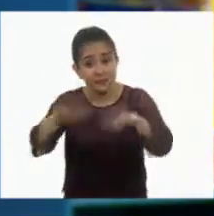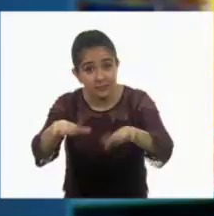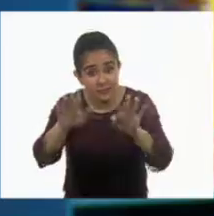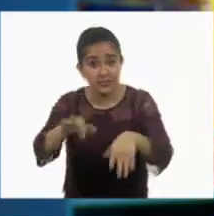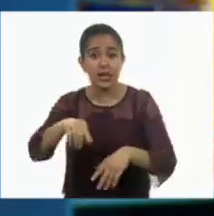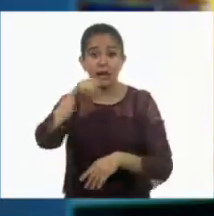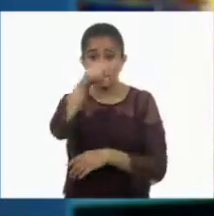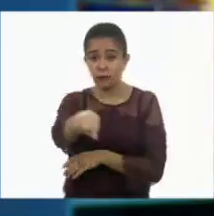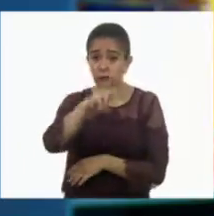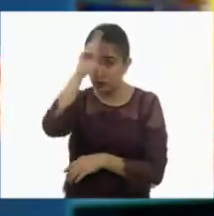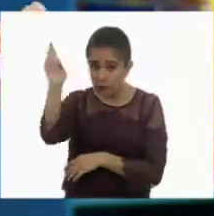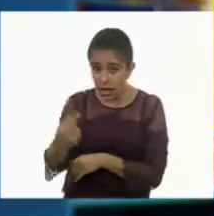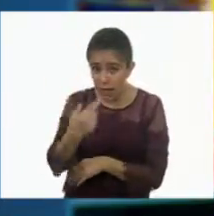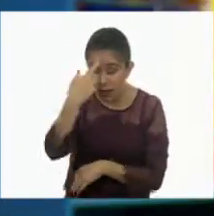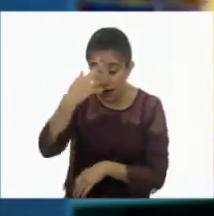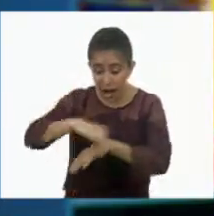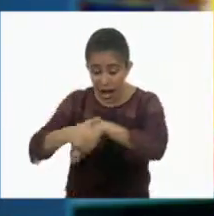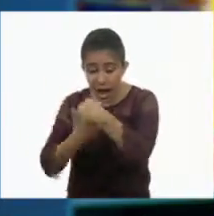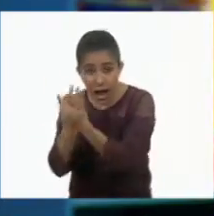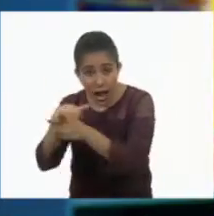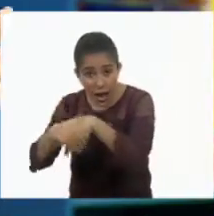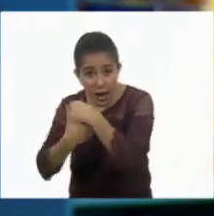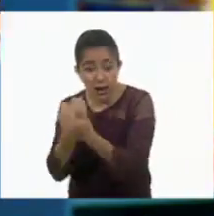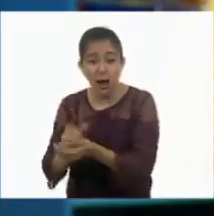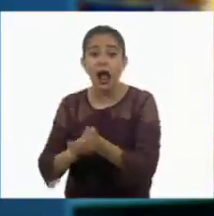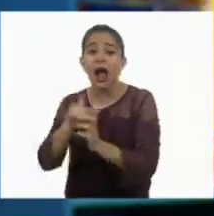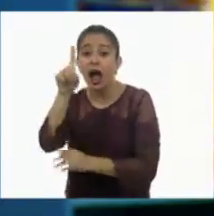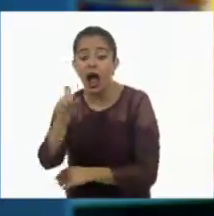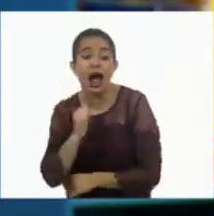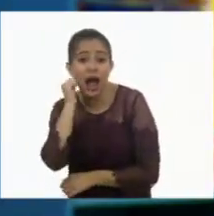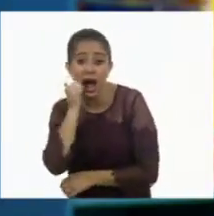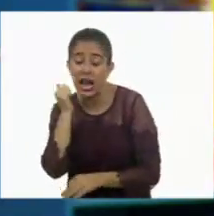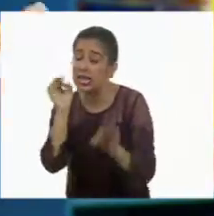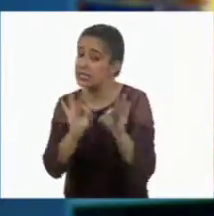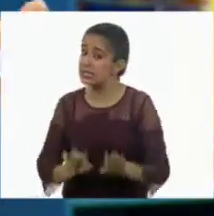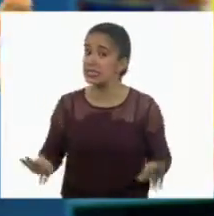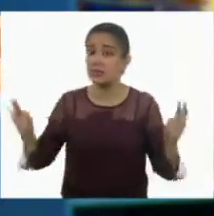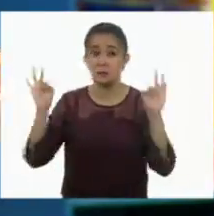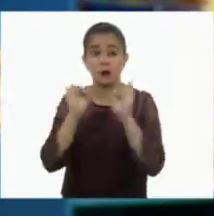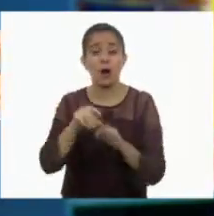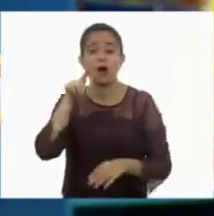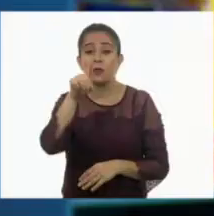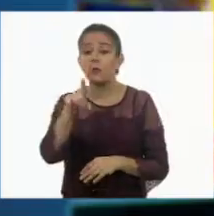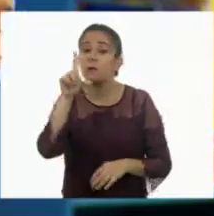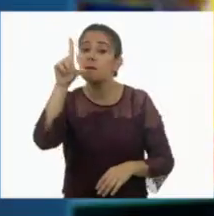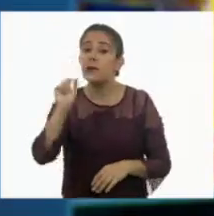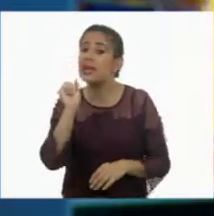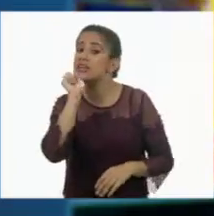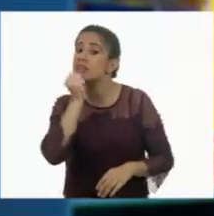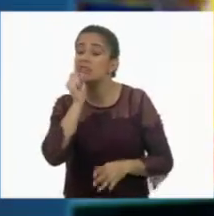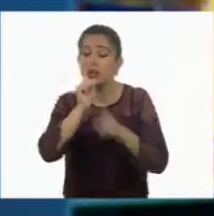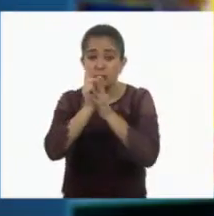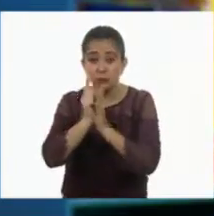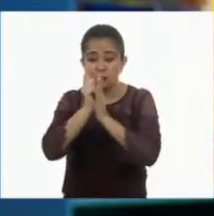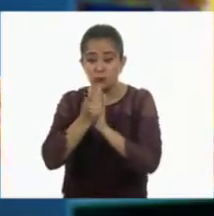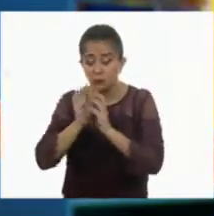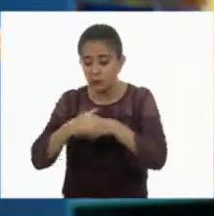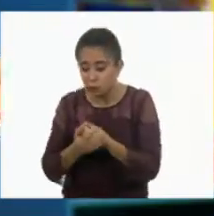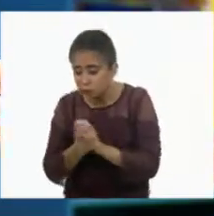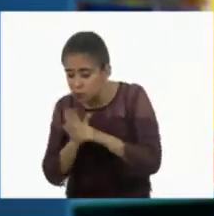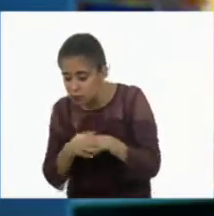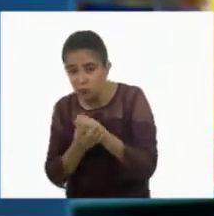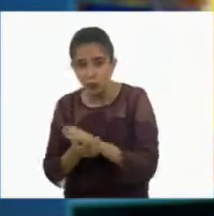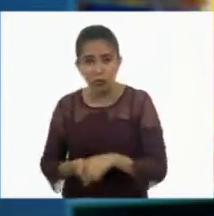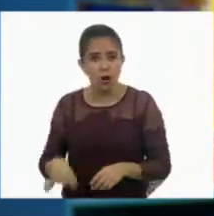Recuerda que es importante lavar muy bien tus manos con agua y con jabón durante 20 segundos. Si